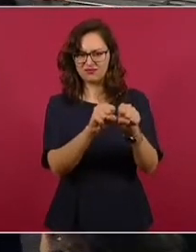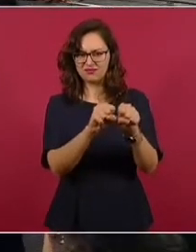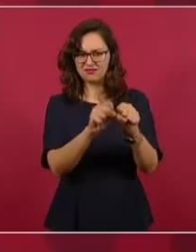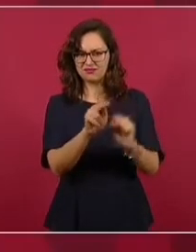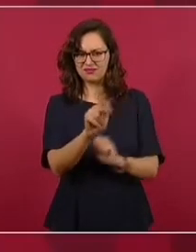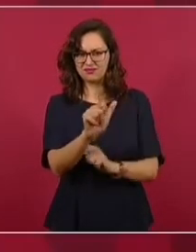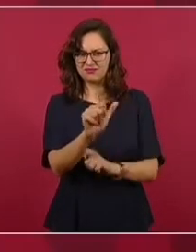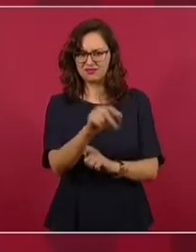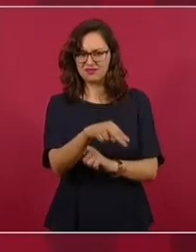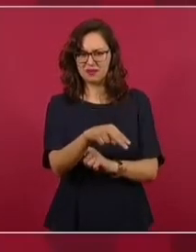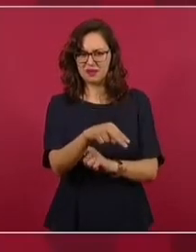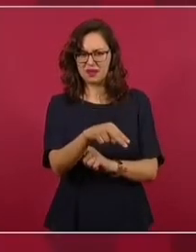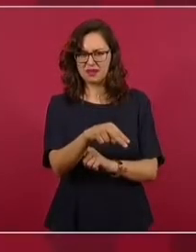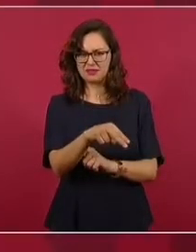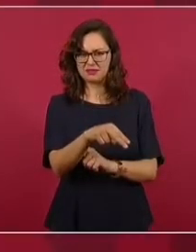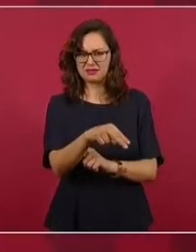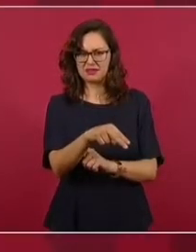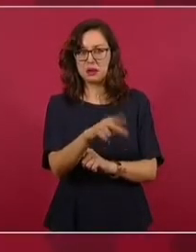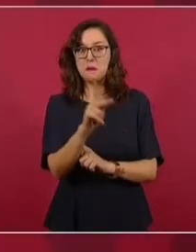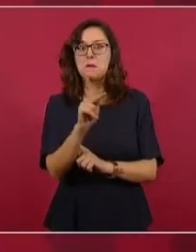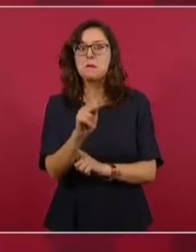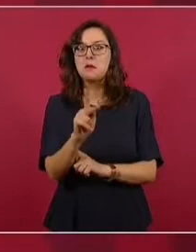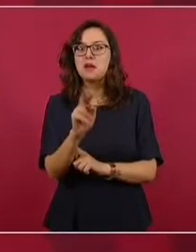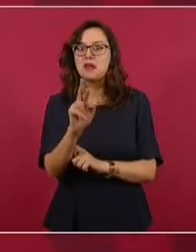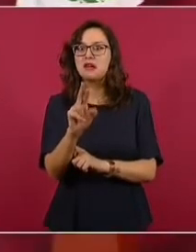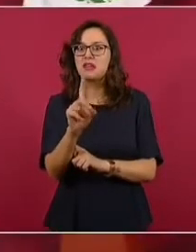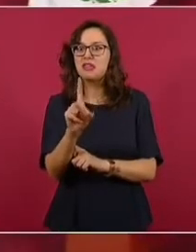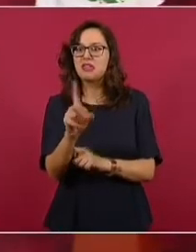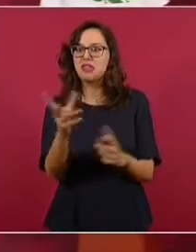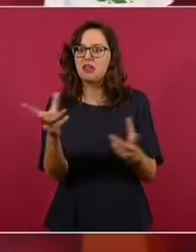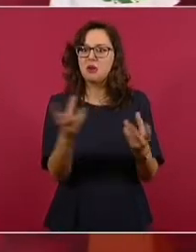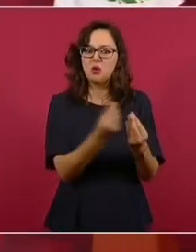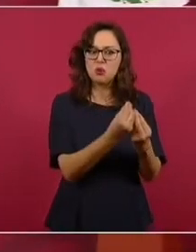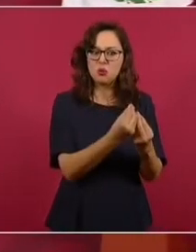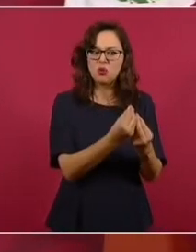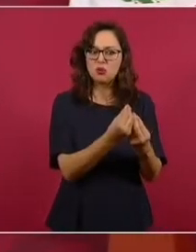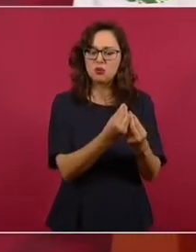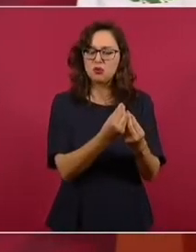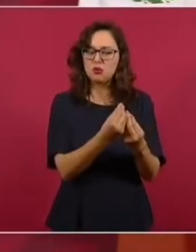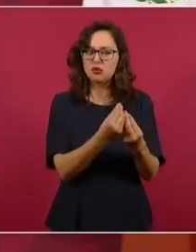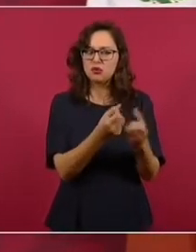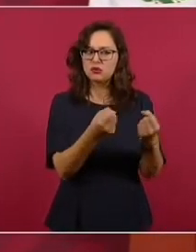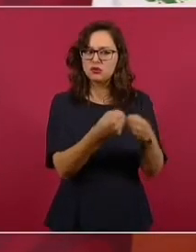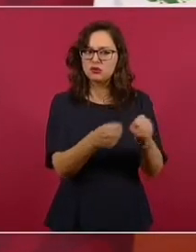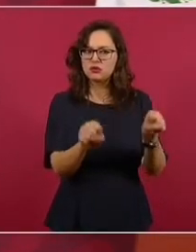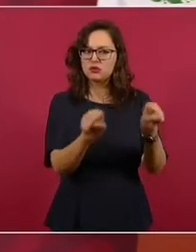al PAN, como el PRD se une al PAN y al PRI.